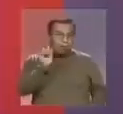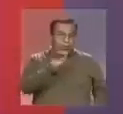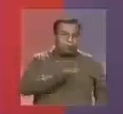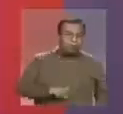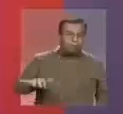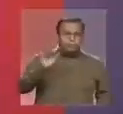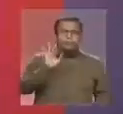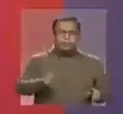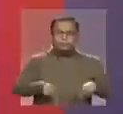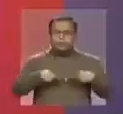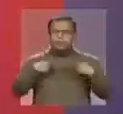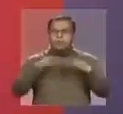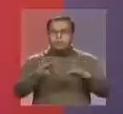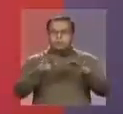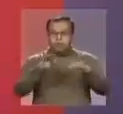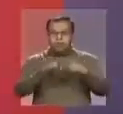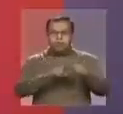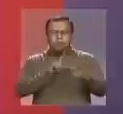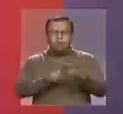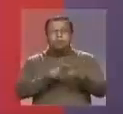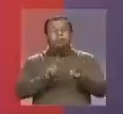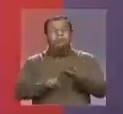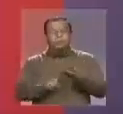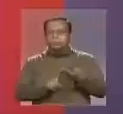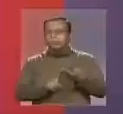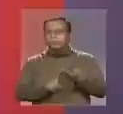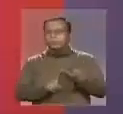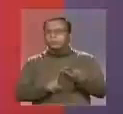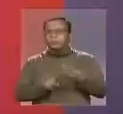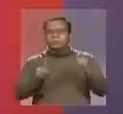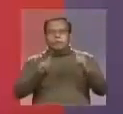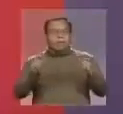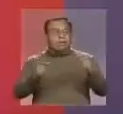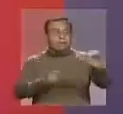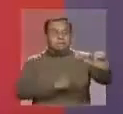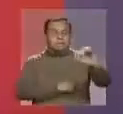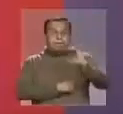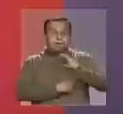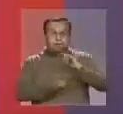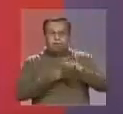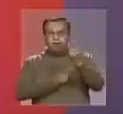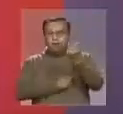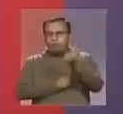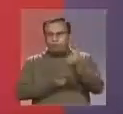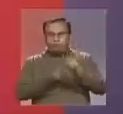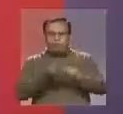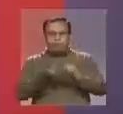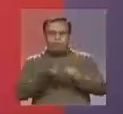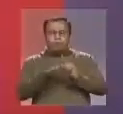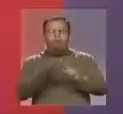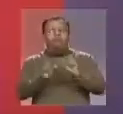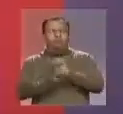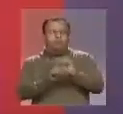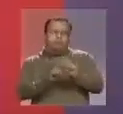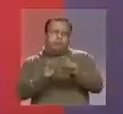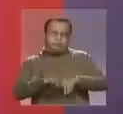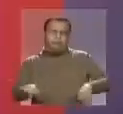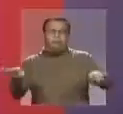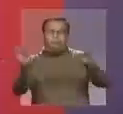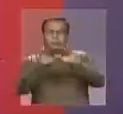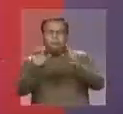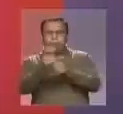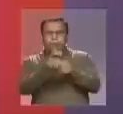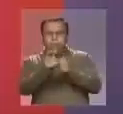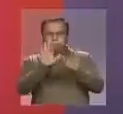tener calidad de vida, calidad, digamos, a nivel salarial, económico, social, que es importante